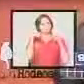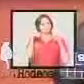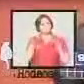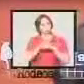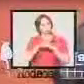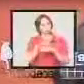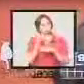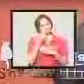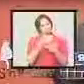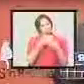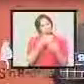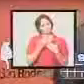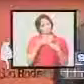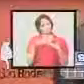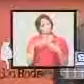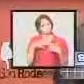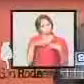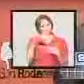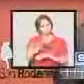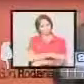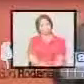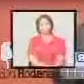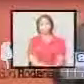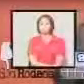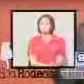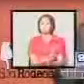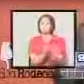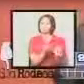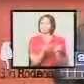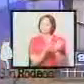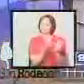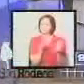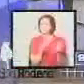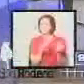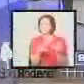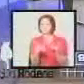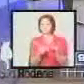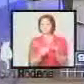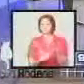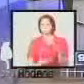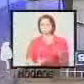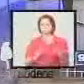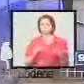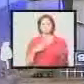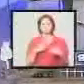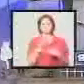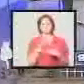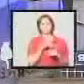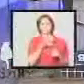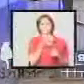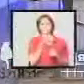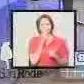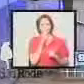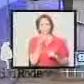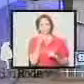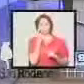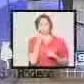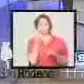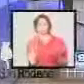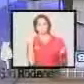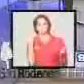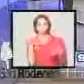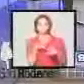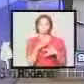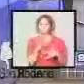mejor servicio al cliente que haya en este país. Lo que pasa es que sí, a veces alguien quizás amanece un poquito difícil, ¿verdad? Entonces,